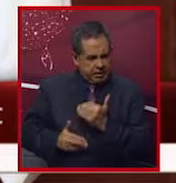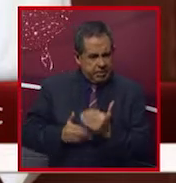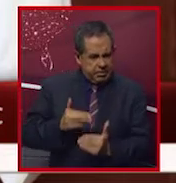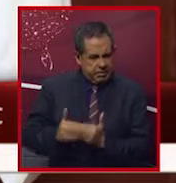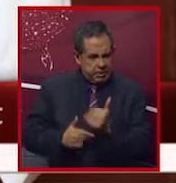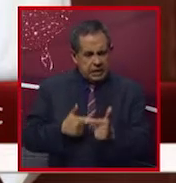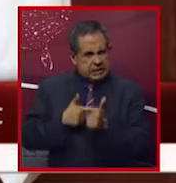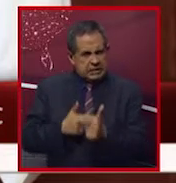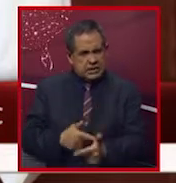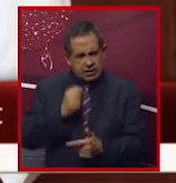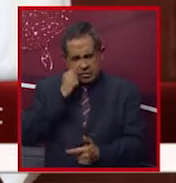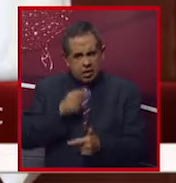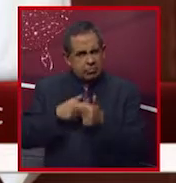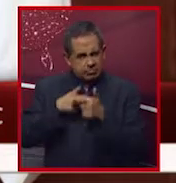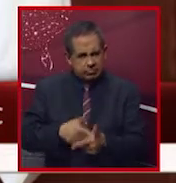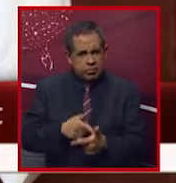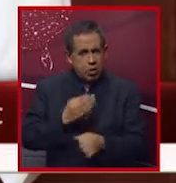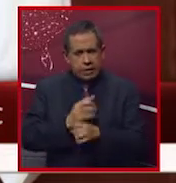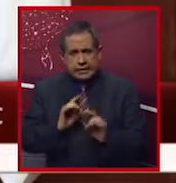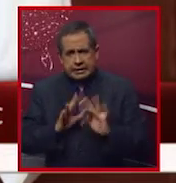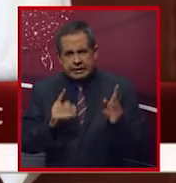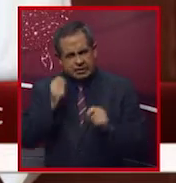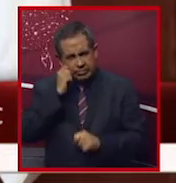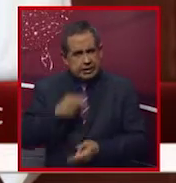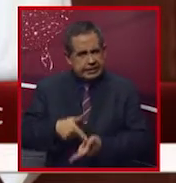continuar, más aún en esta coyuntura.